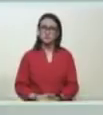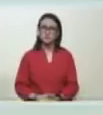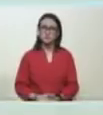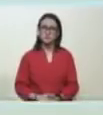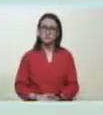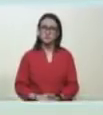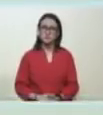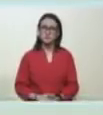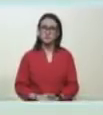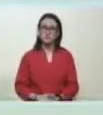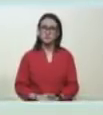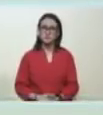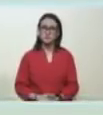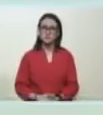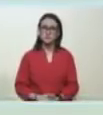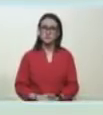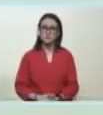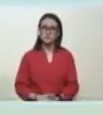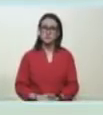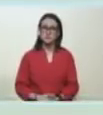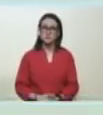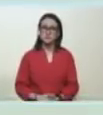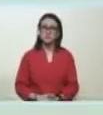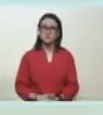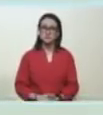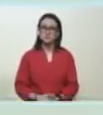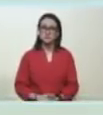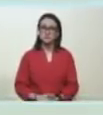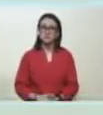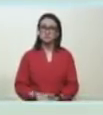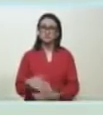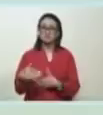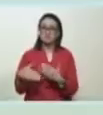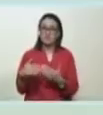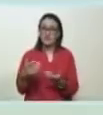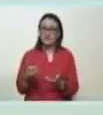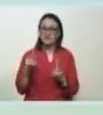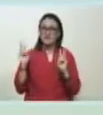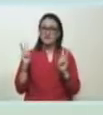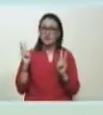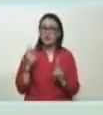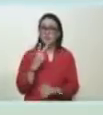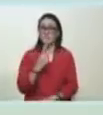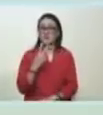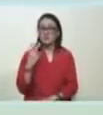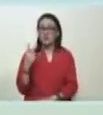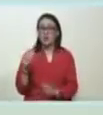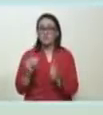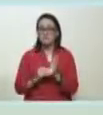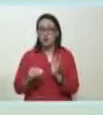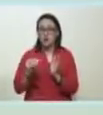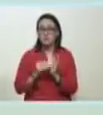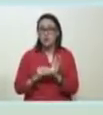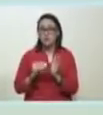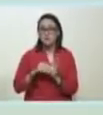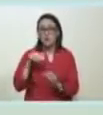hemos logrado y disfrutado la victoria en 22 certámenes